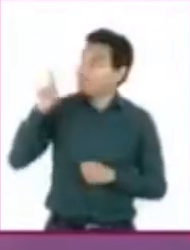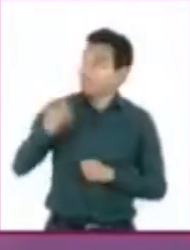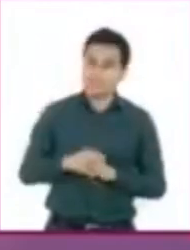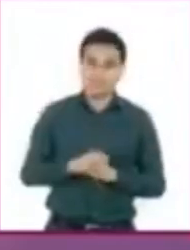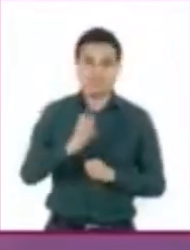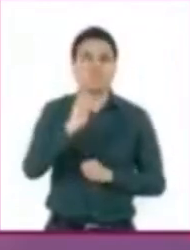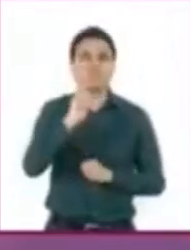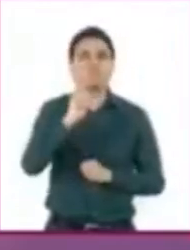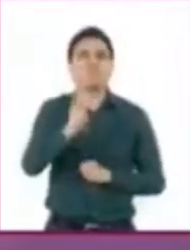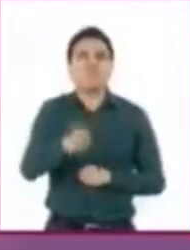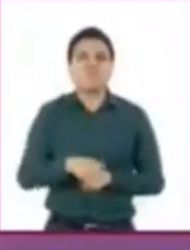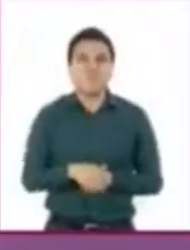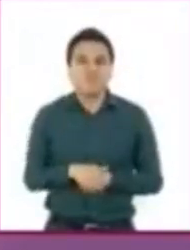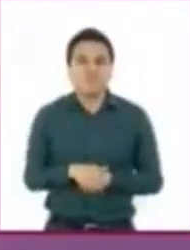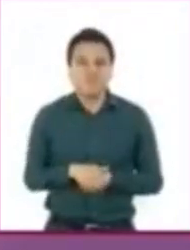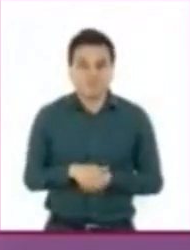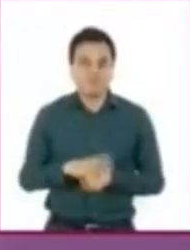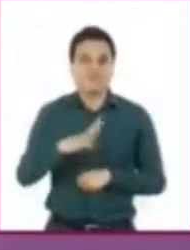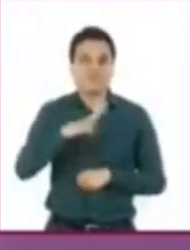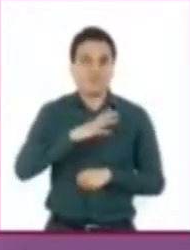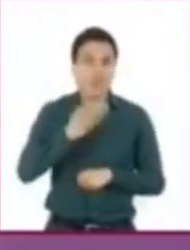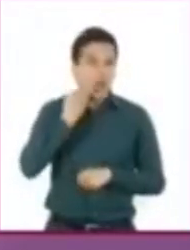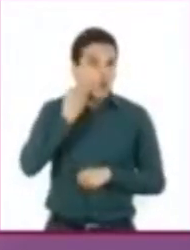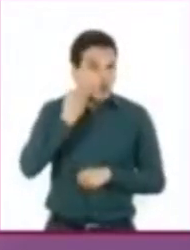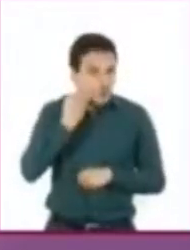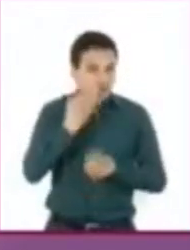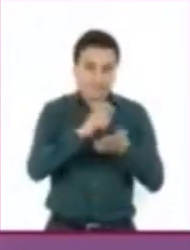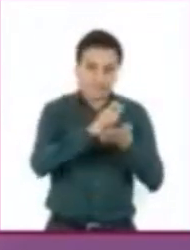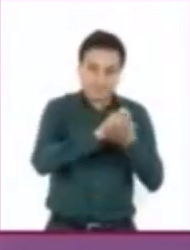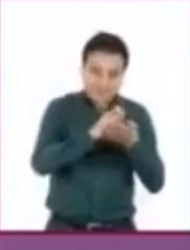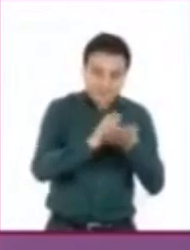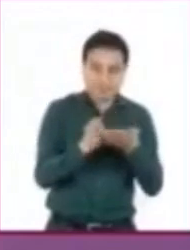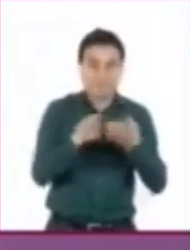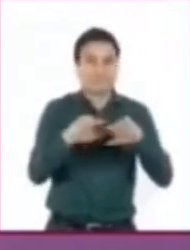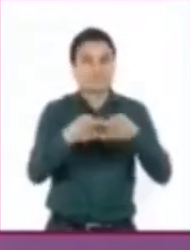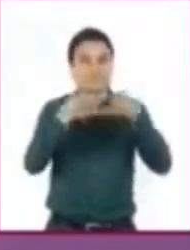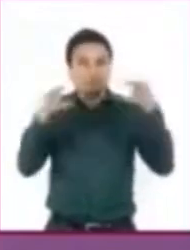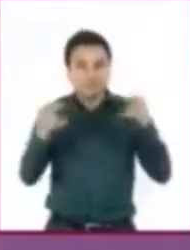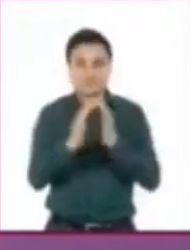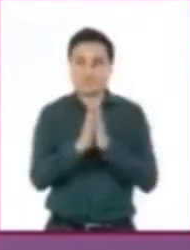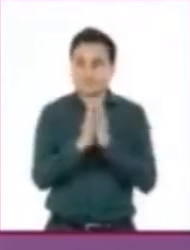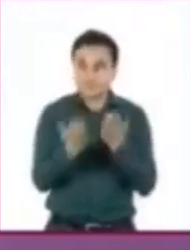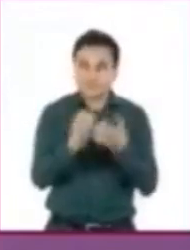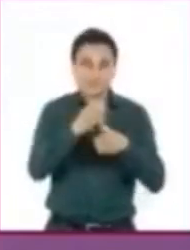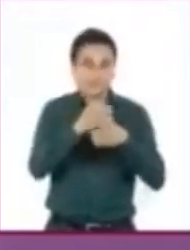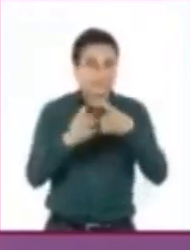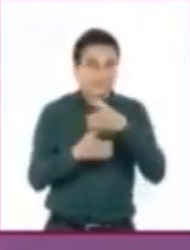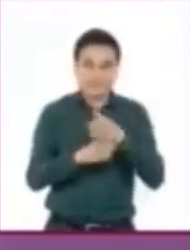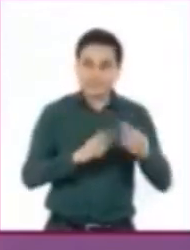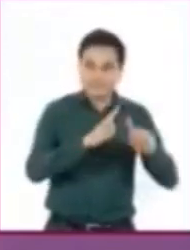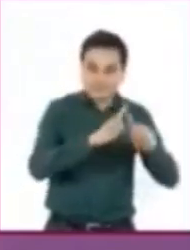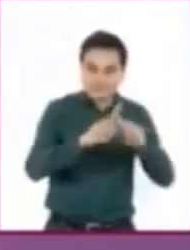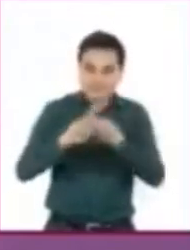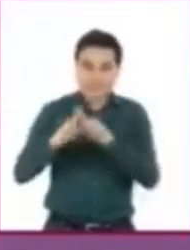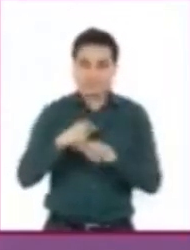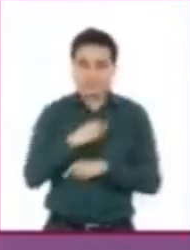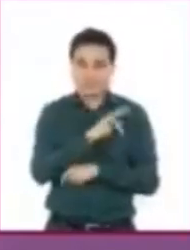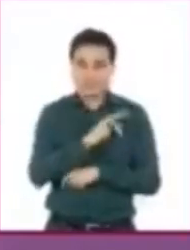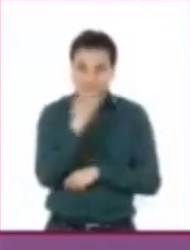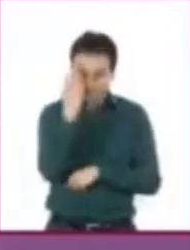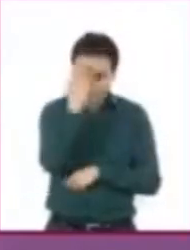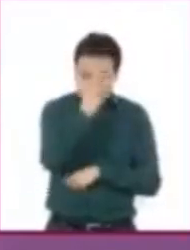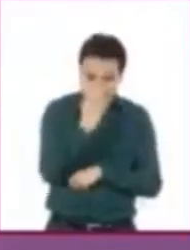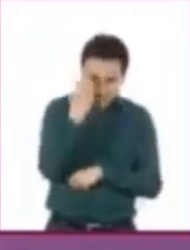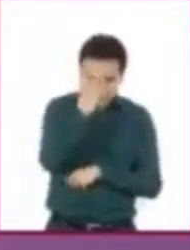que permiten la reconstrucción, el análisis y la interpretación de los acontecimientos del pasado. Dichas